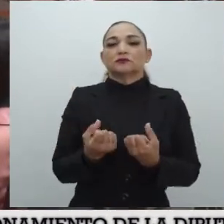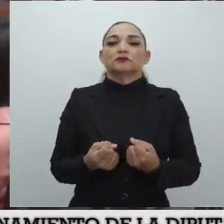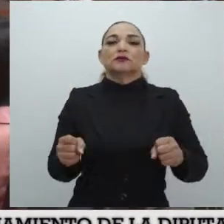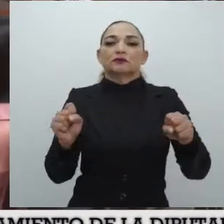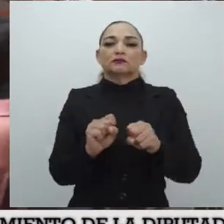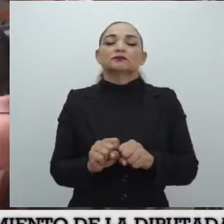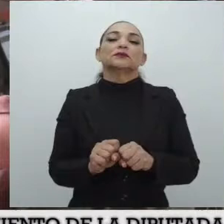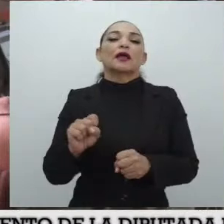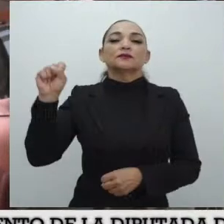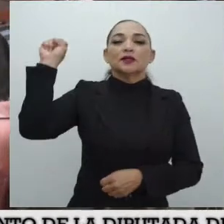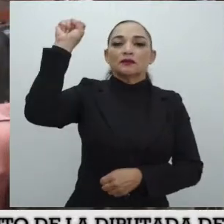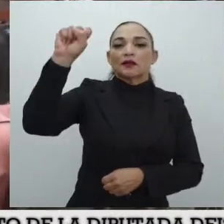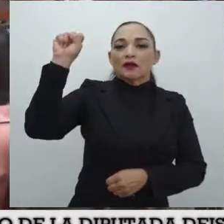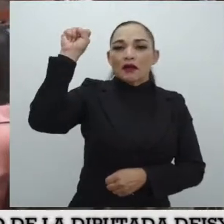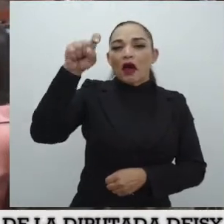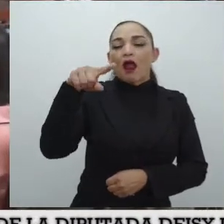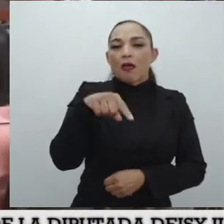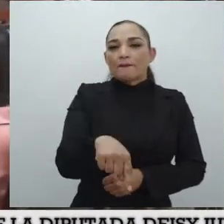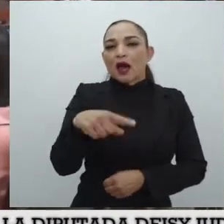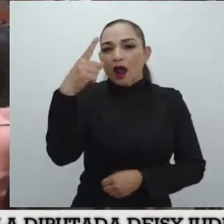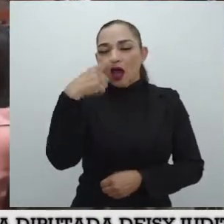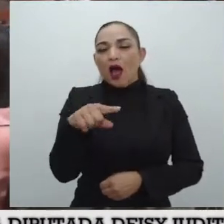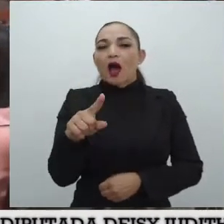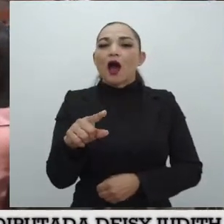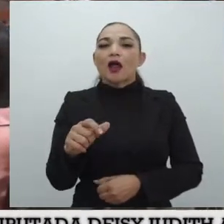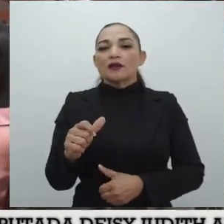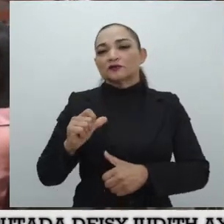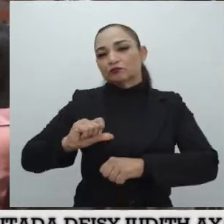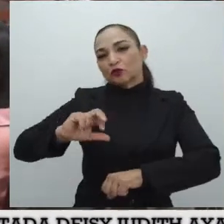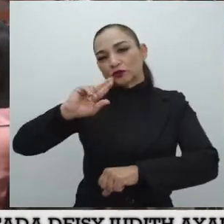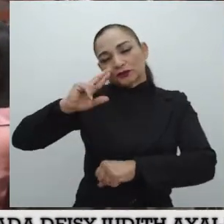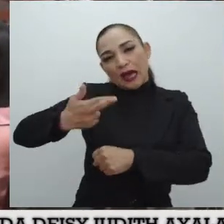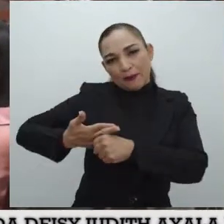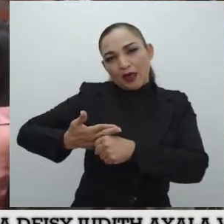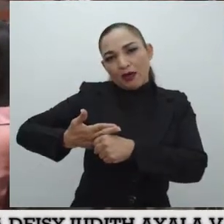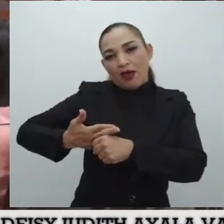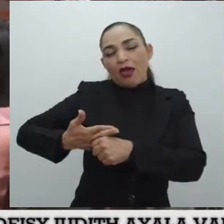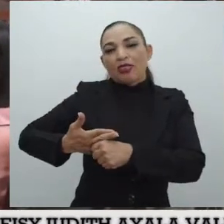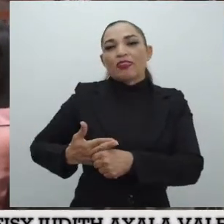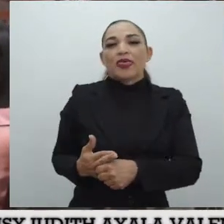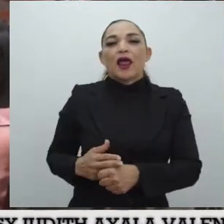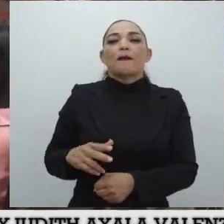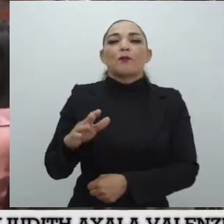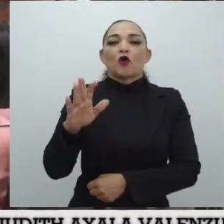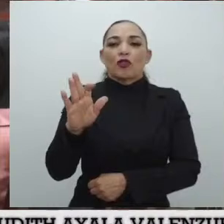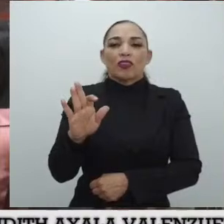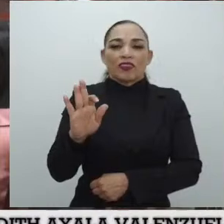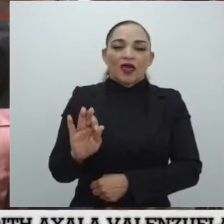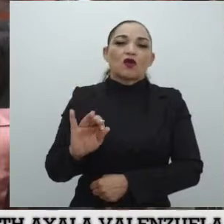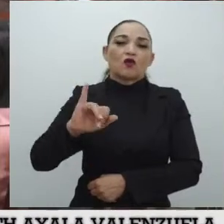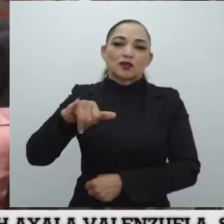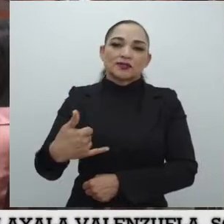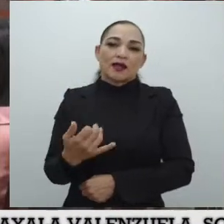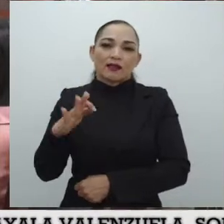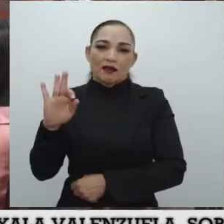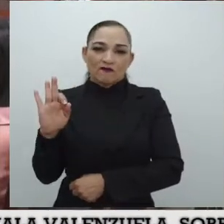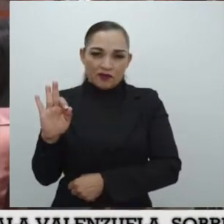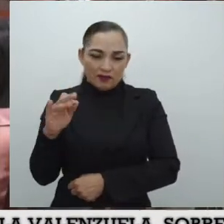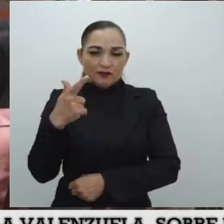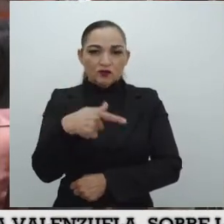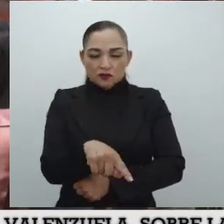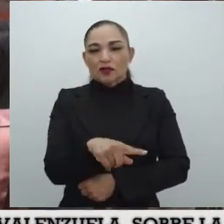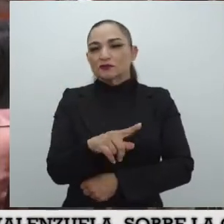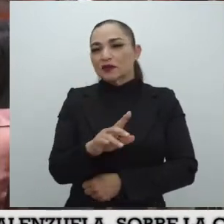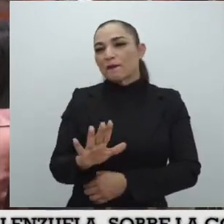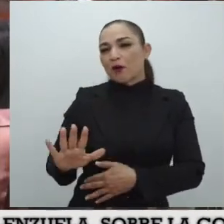laboral quedará a cargo del Poder Judicial de la Federación. Una de las primeras tareas que tuvimos al tomar protesta